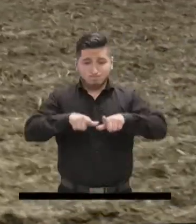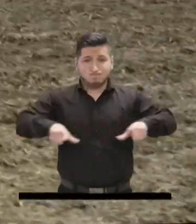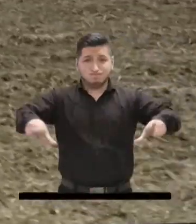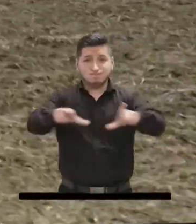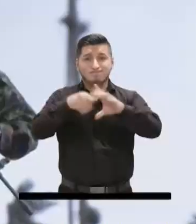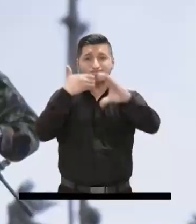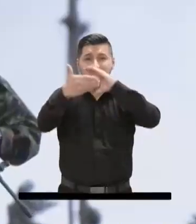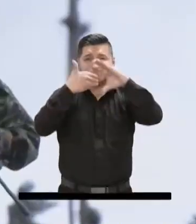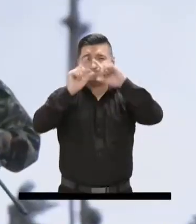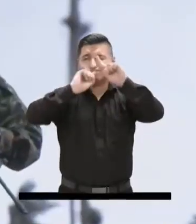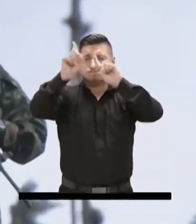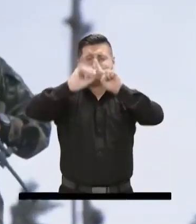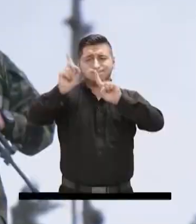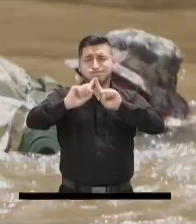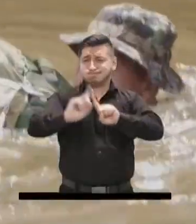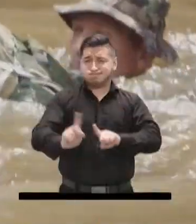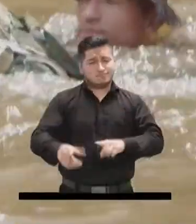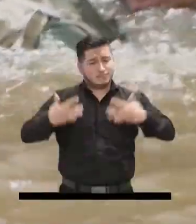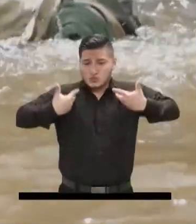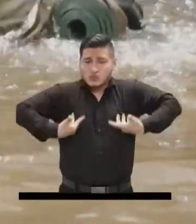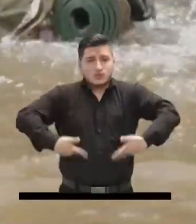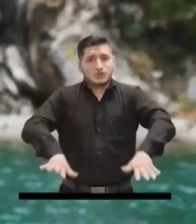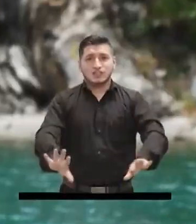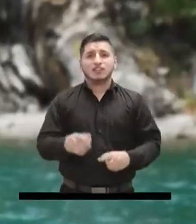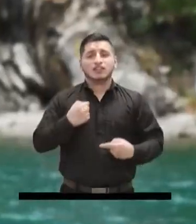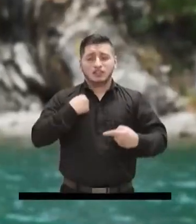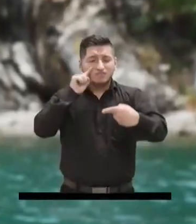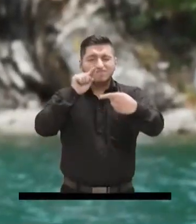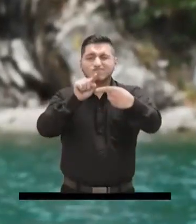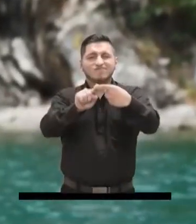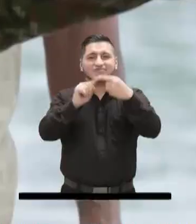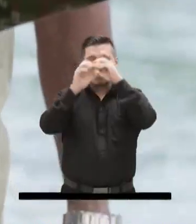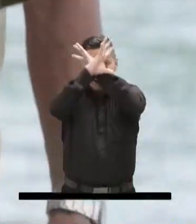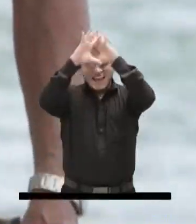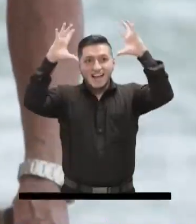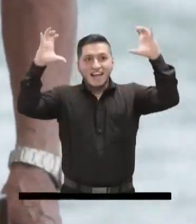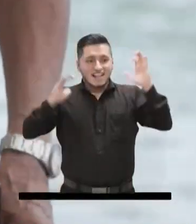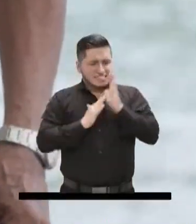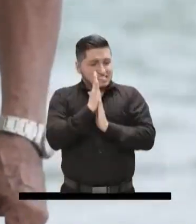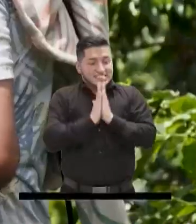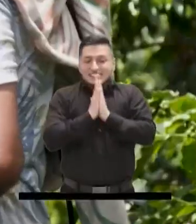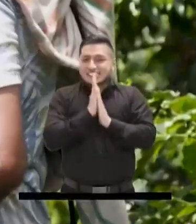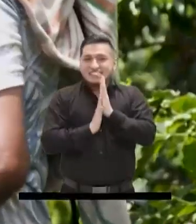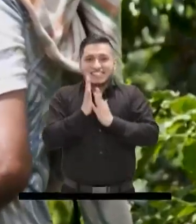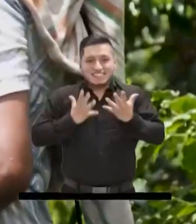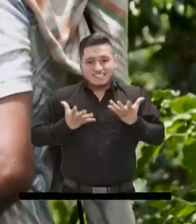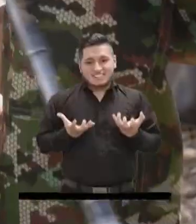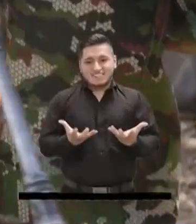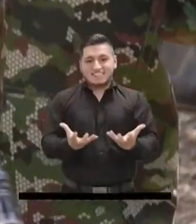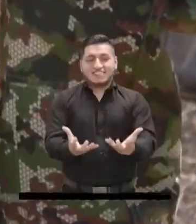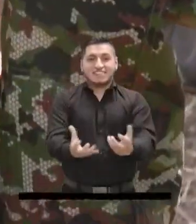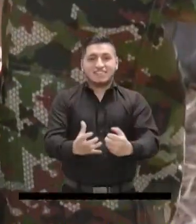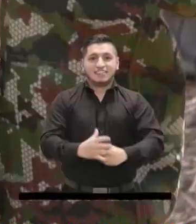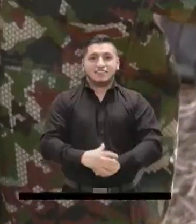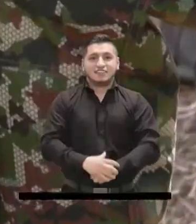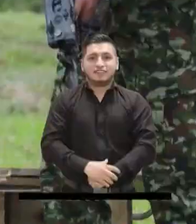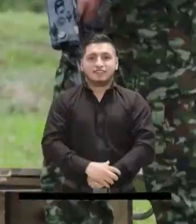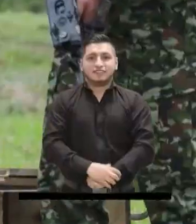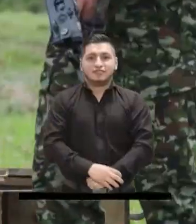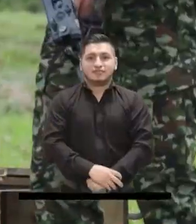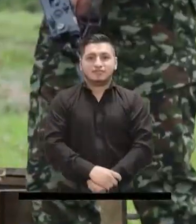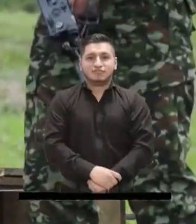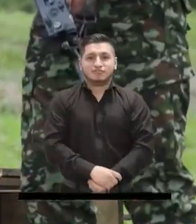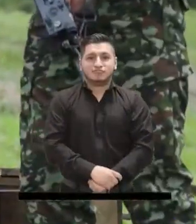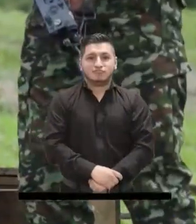Somos como tú. Somos WOW. sin importar el lugar o el clima.